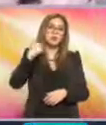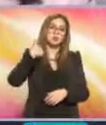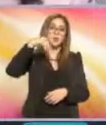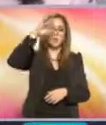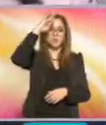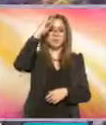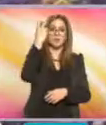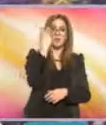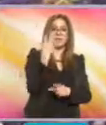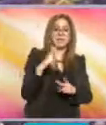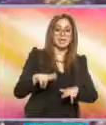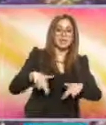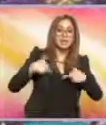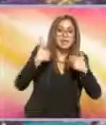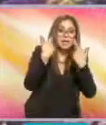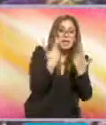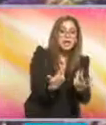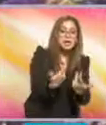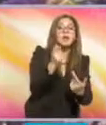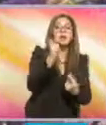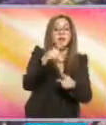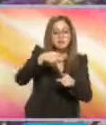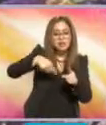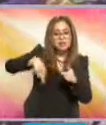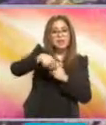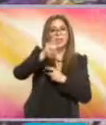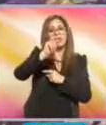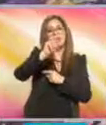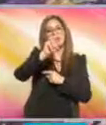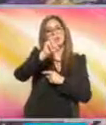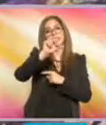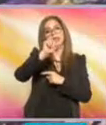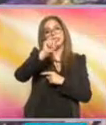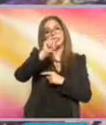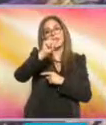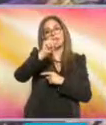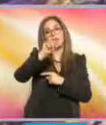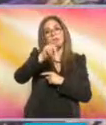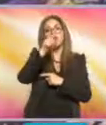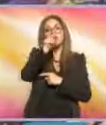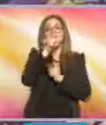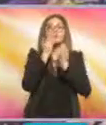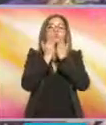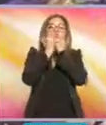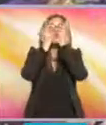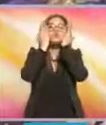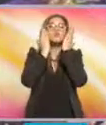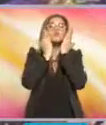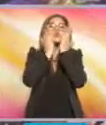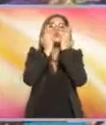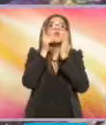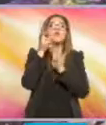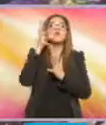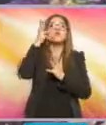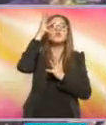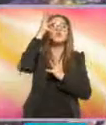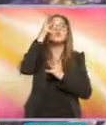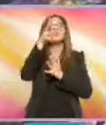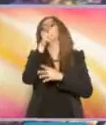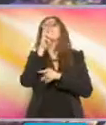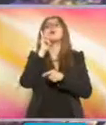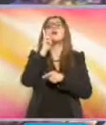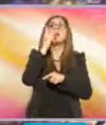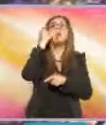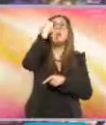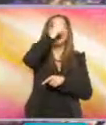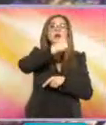las mamás, porque aquí le estás regalando un tratamiento completo que si se aplica vas a poder ver claramente los resultados